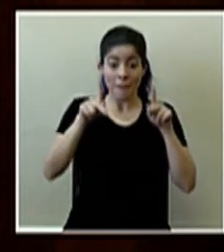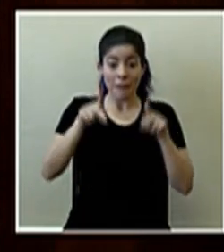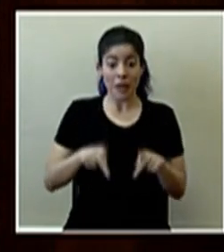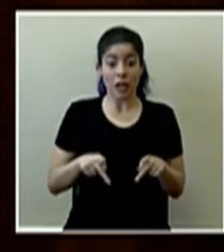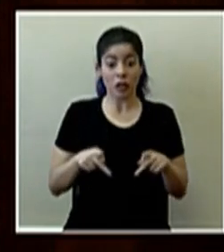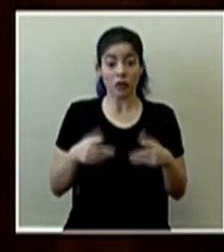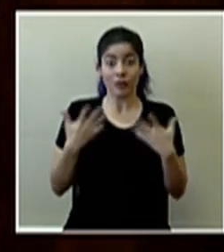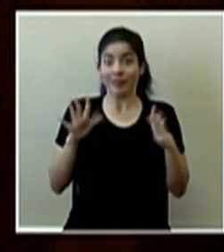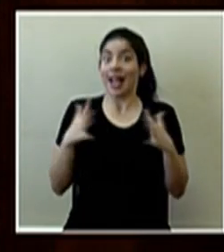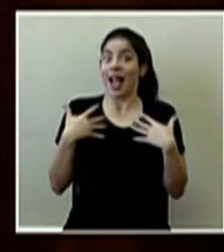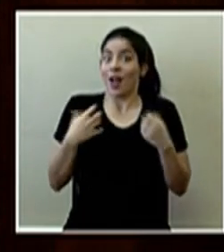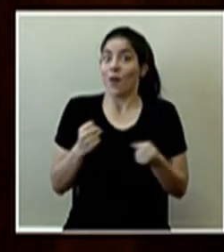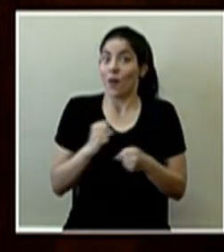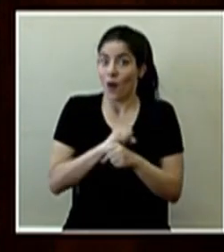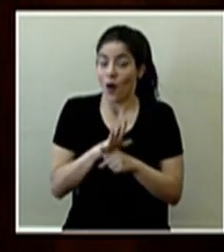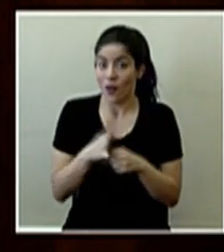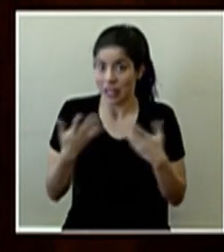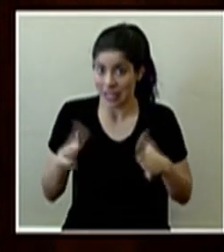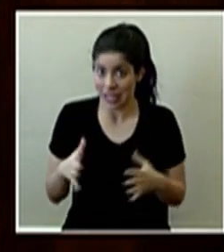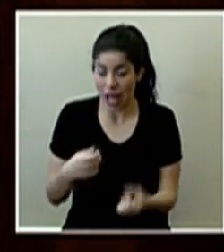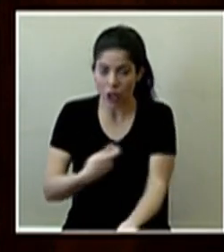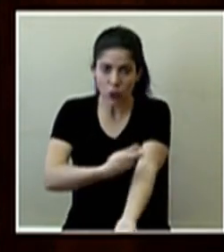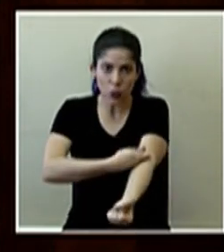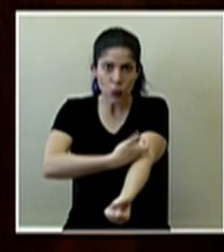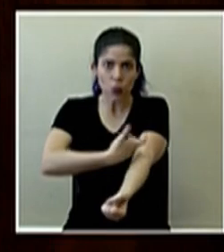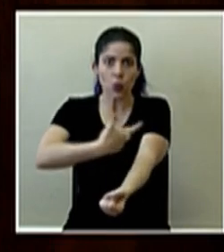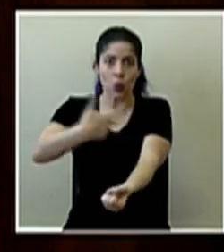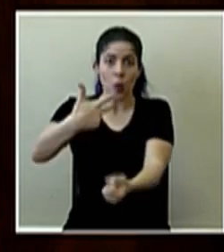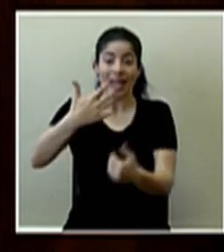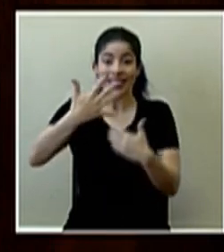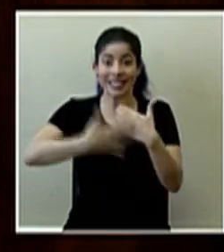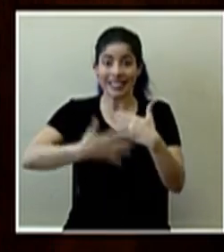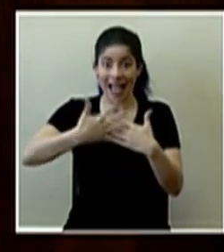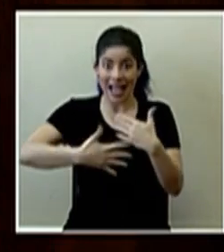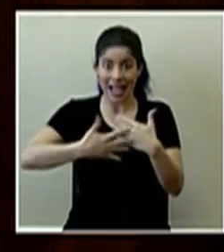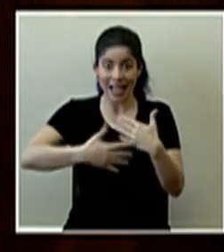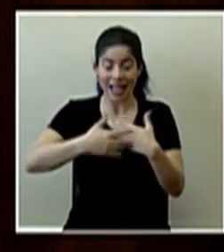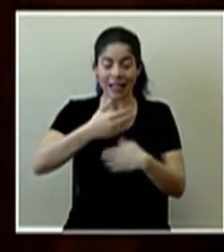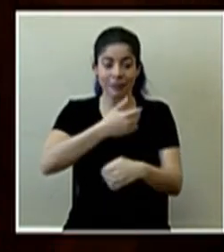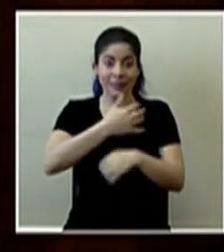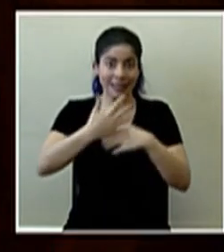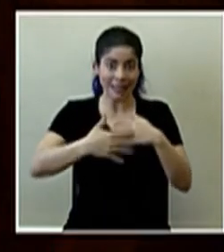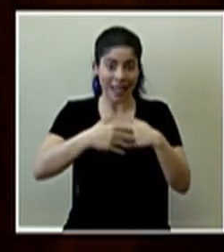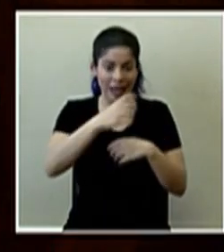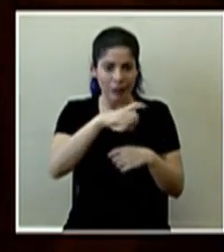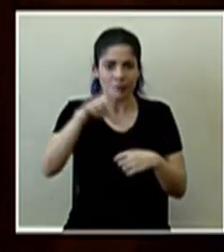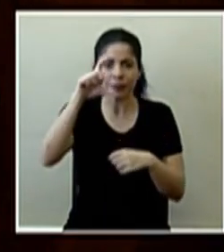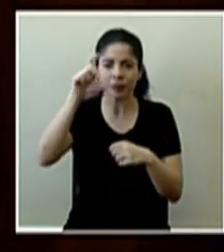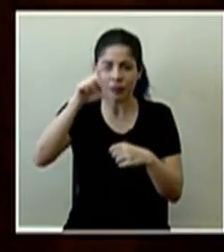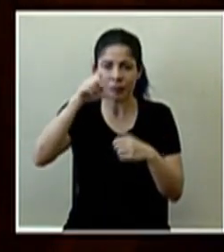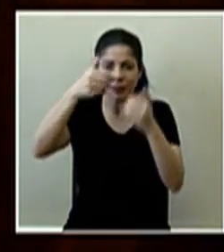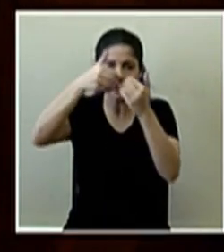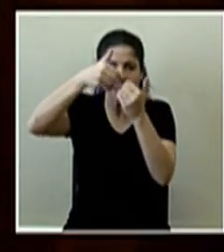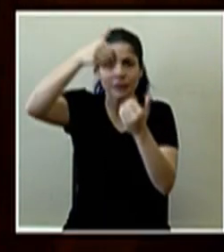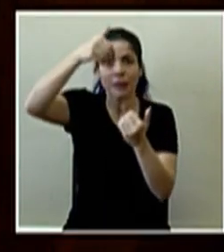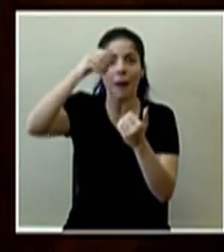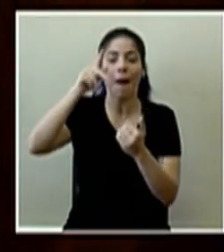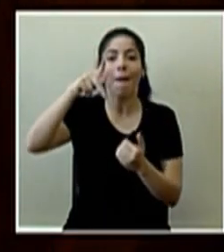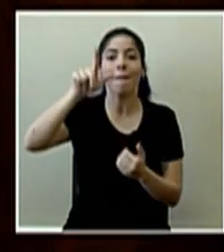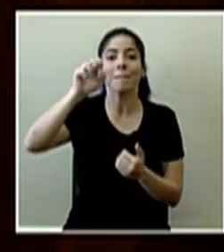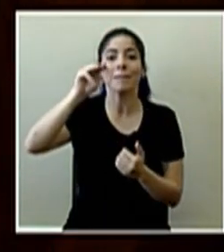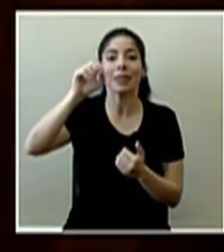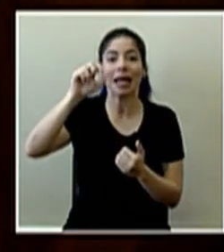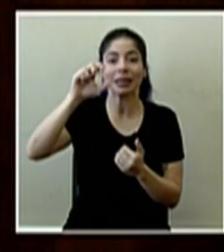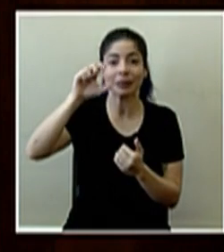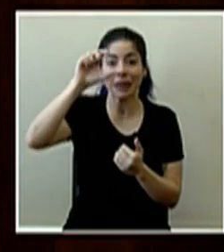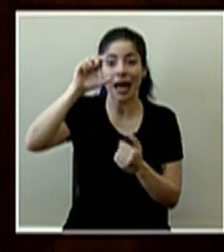ya está recuperado para fraccionar digamos, del plasma la parte donde